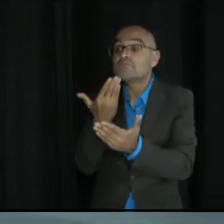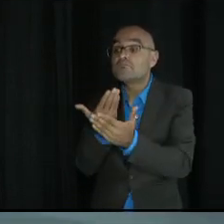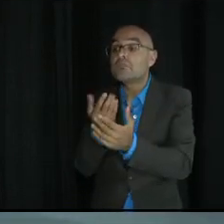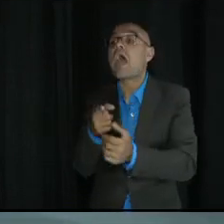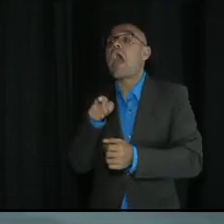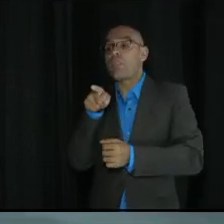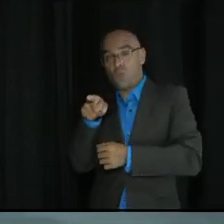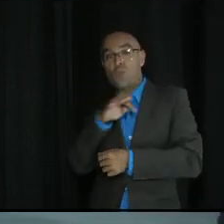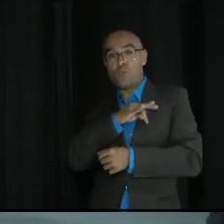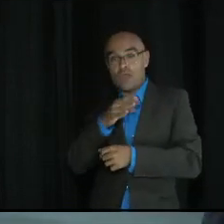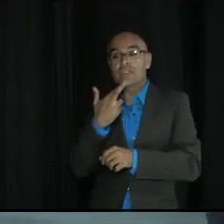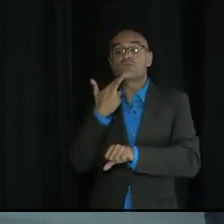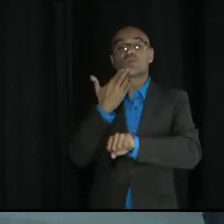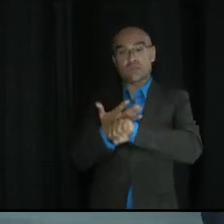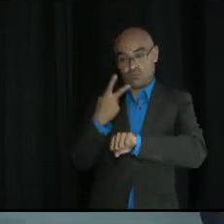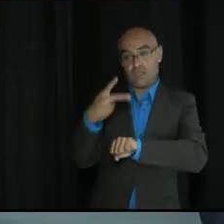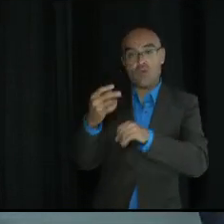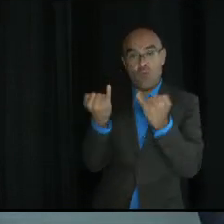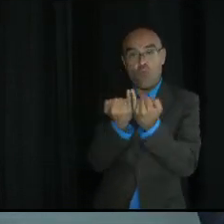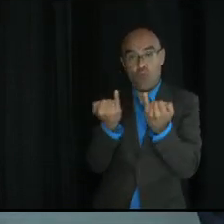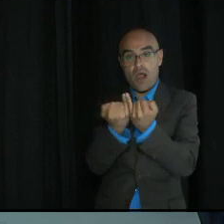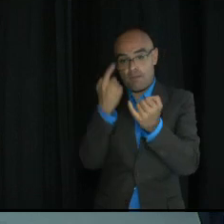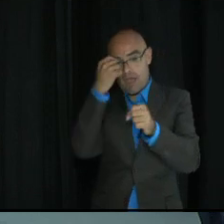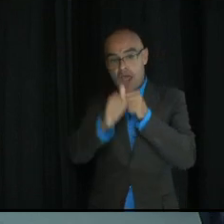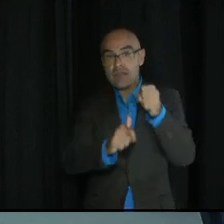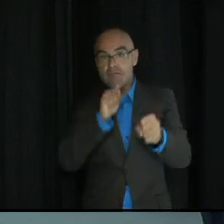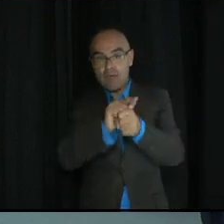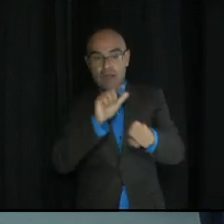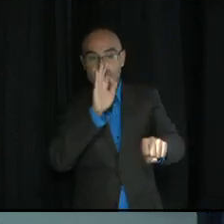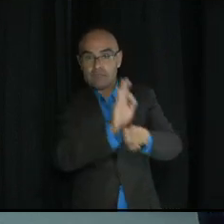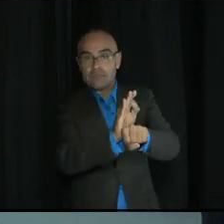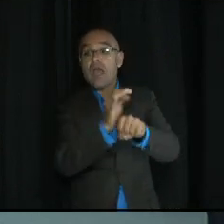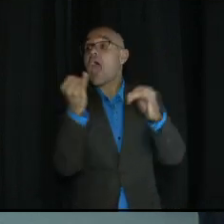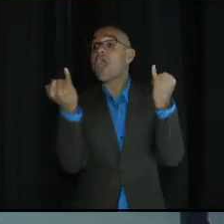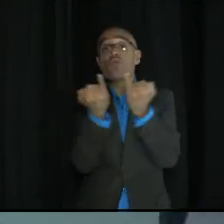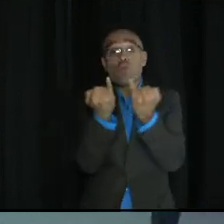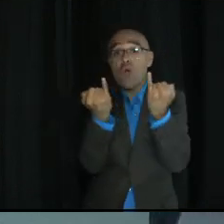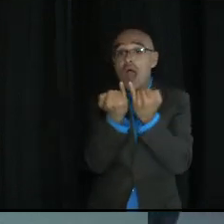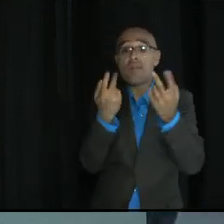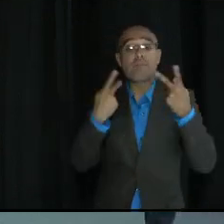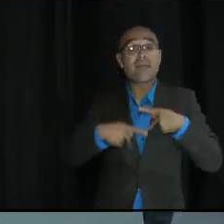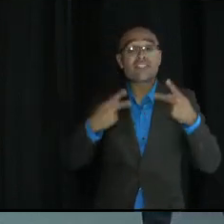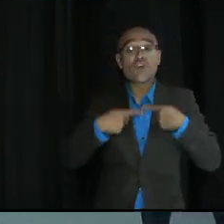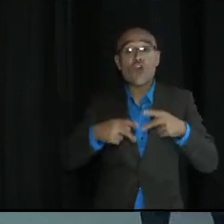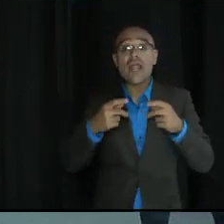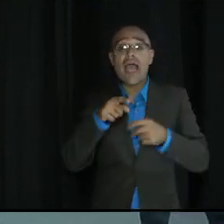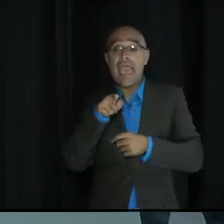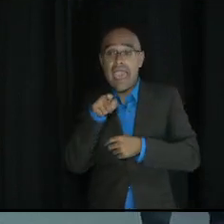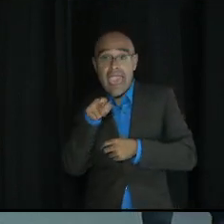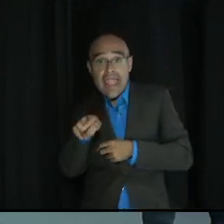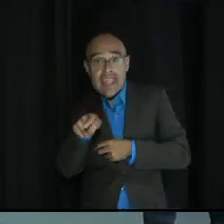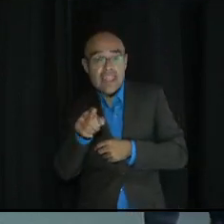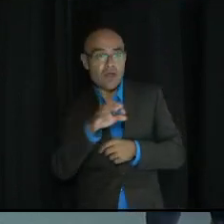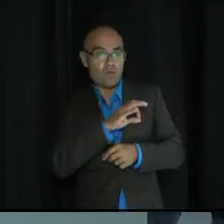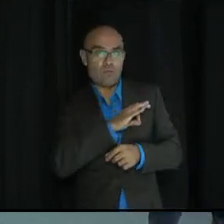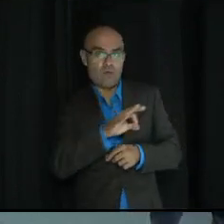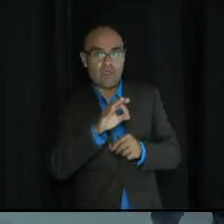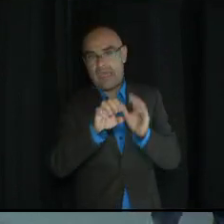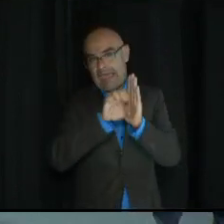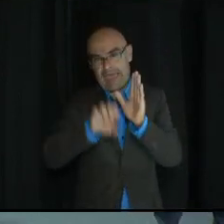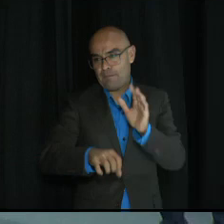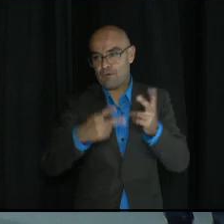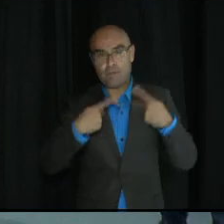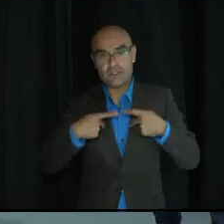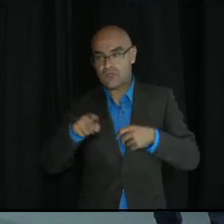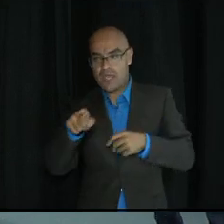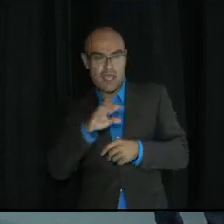aquí nuestra función, pues, es encaminar a esta persona, quien nos esté haciendo el conocimiento de un hecho, si sí es de nuestra competencia, pues